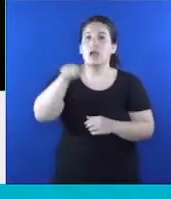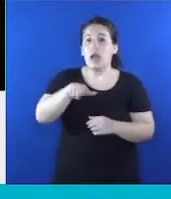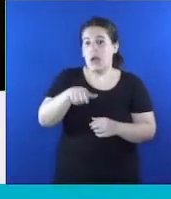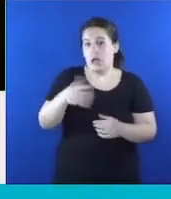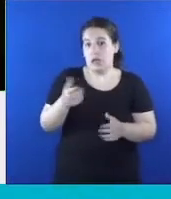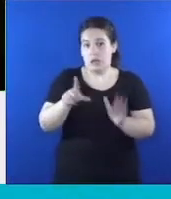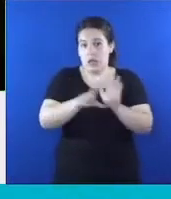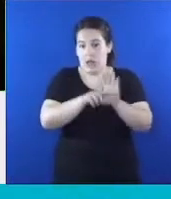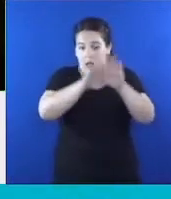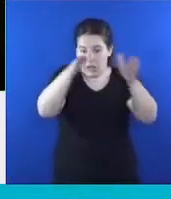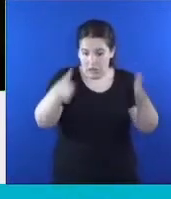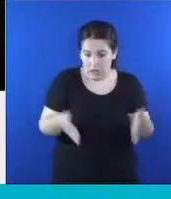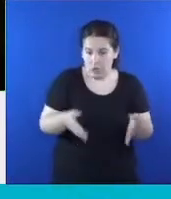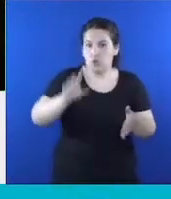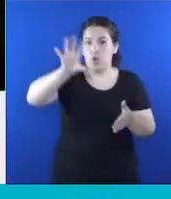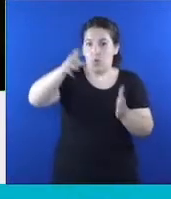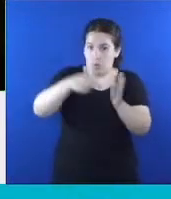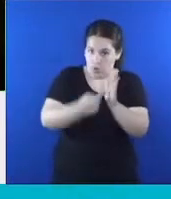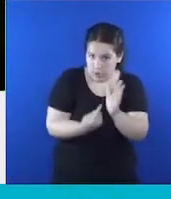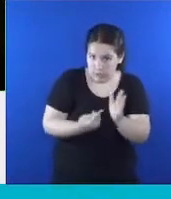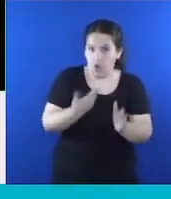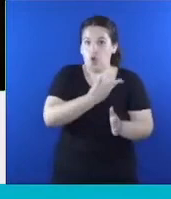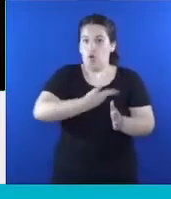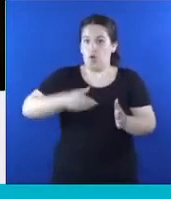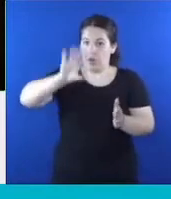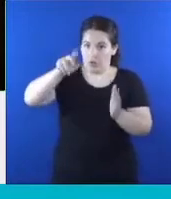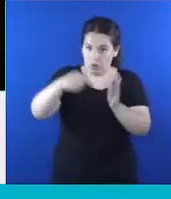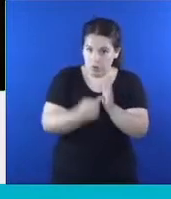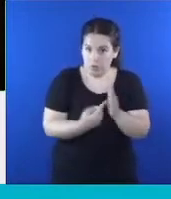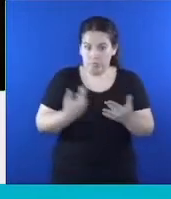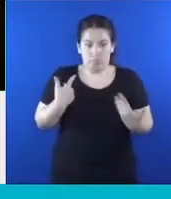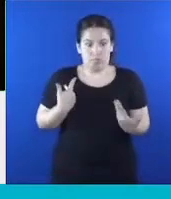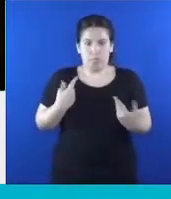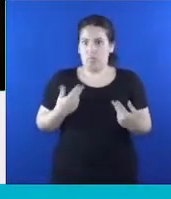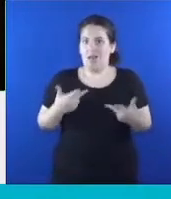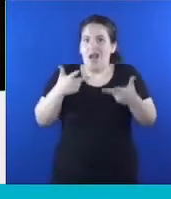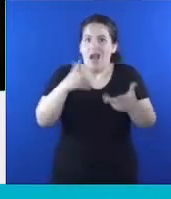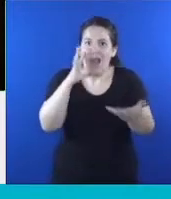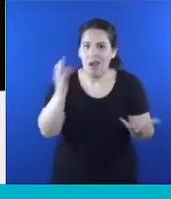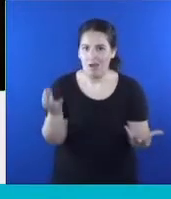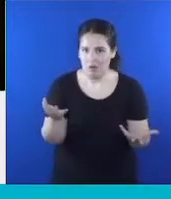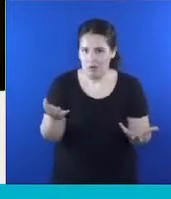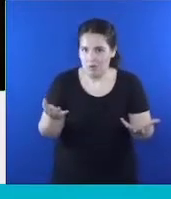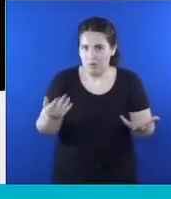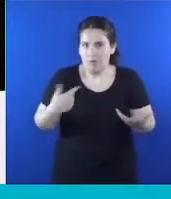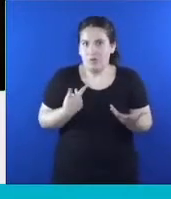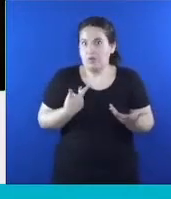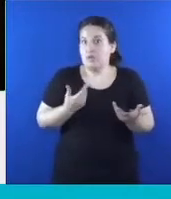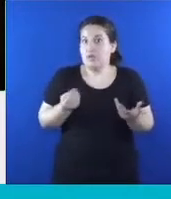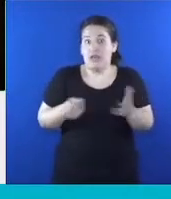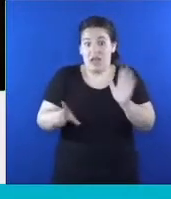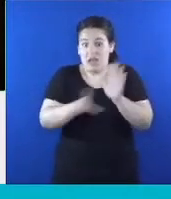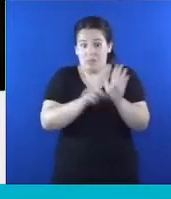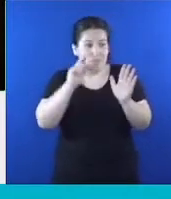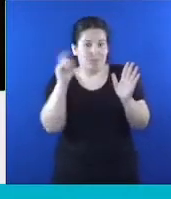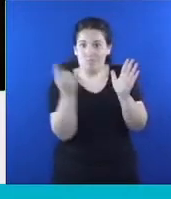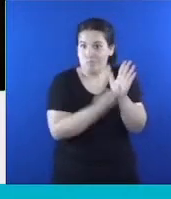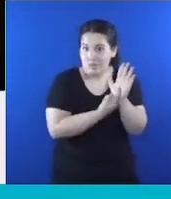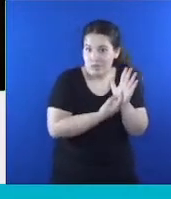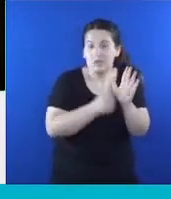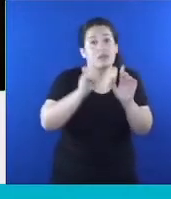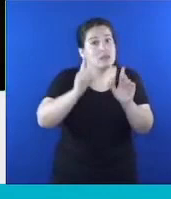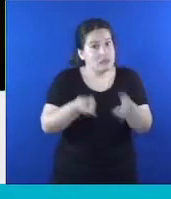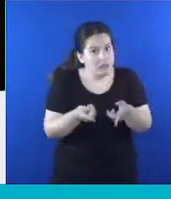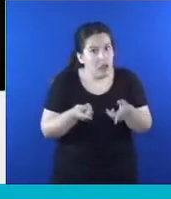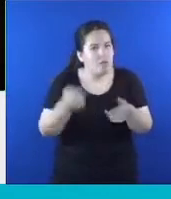bonaerense y también le cabe al gobierno bonaerense pronunciarse sobre este hecho eh sobre lo que tiene de ilegal y obviamente también sobre el